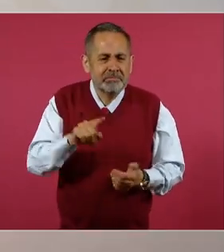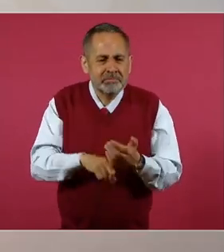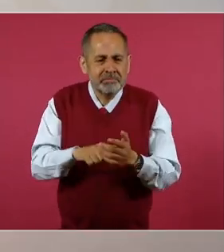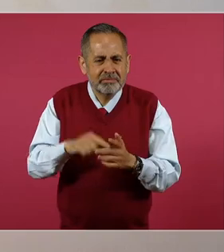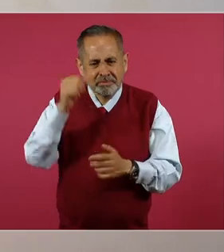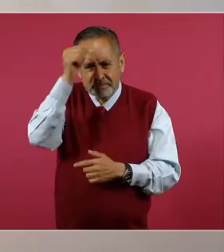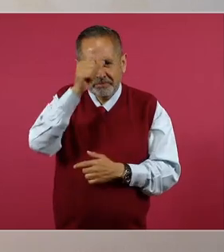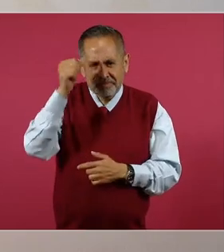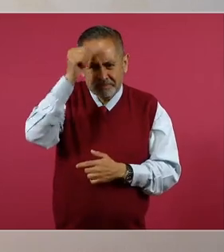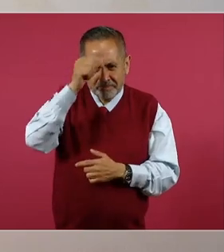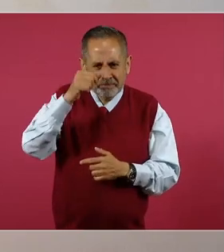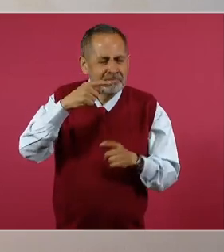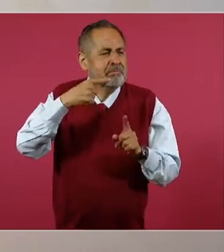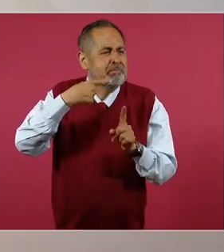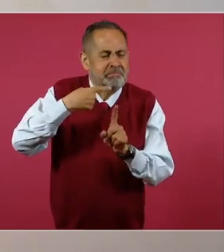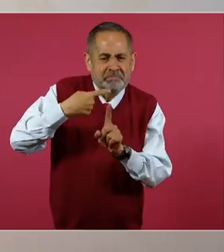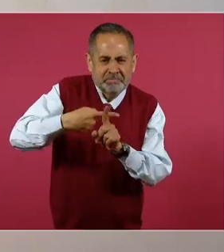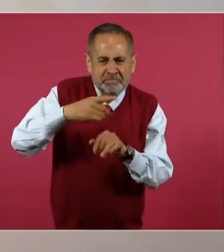sacerdotes progresistas,